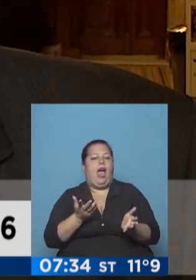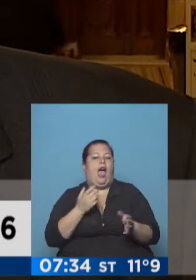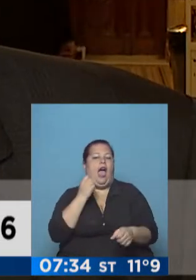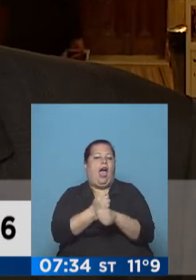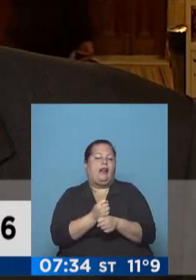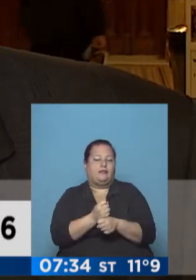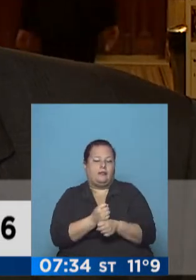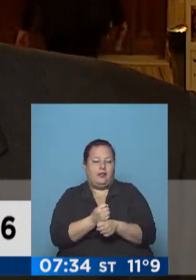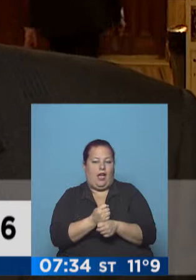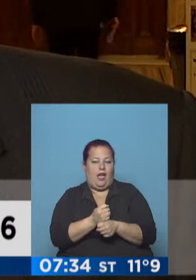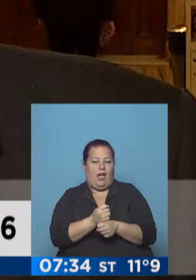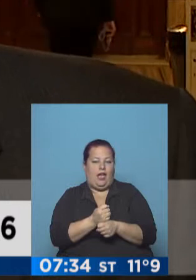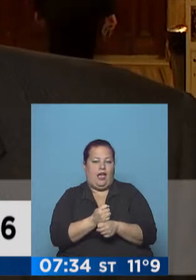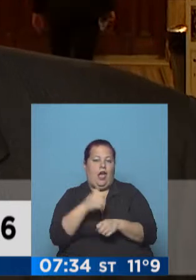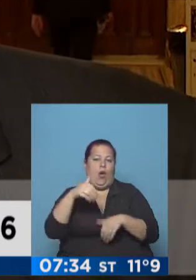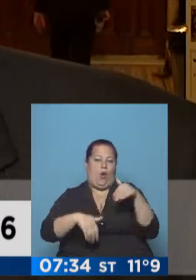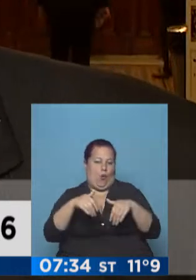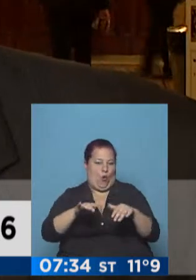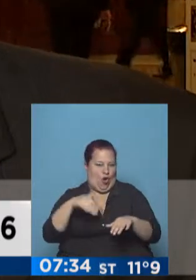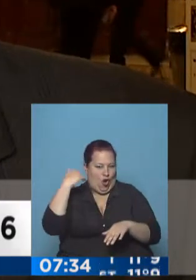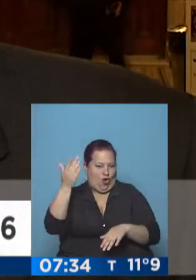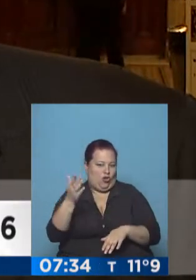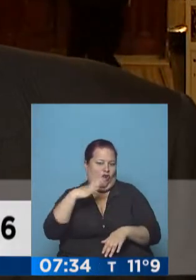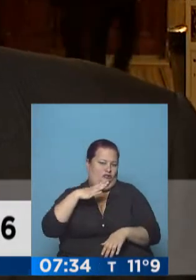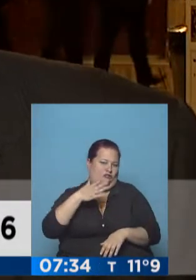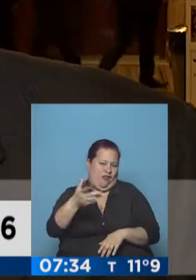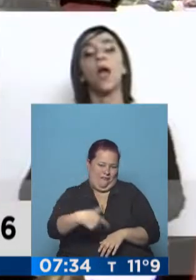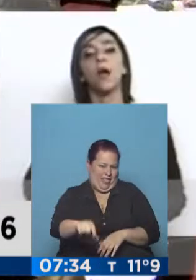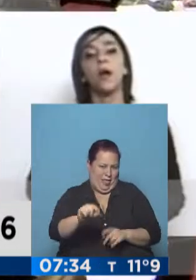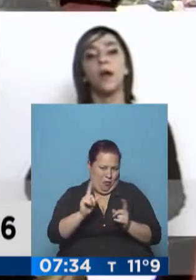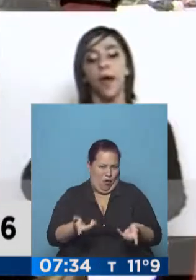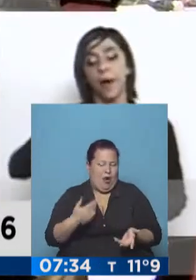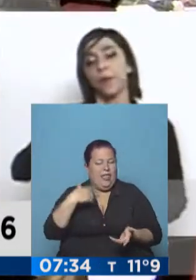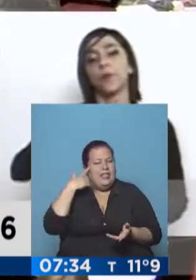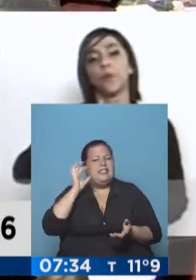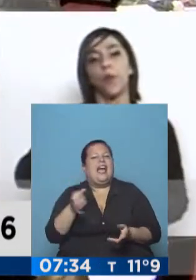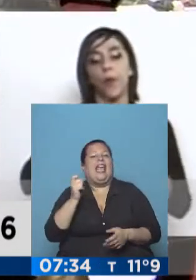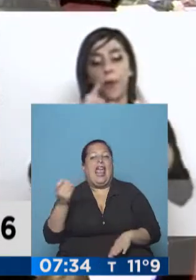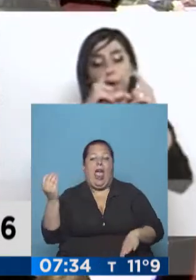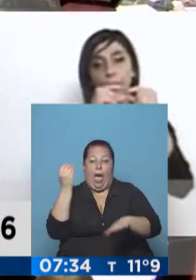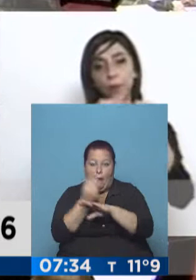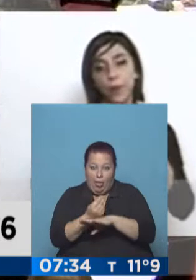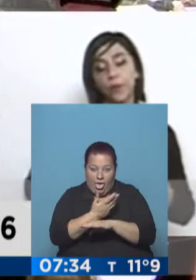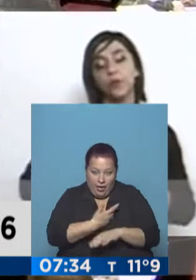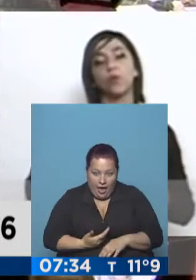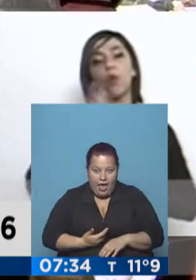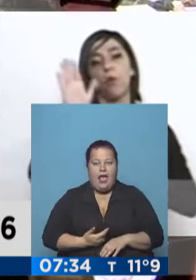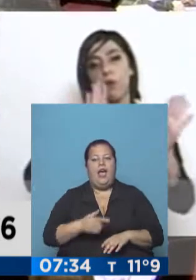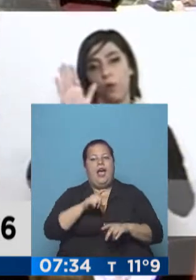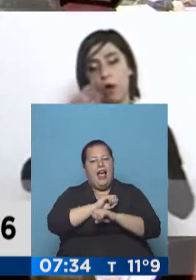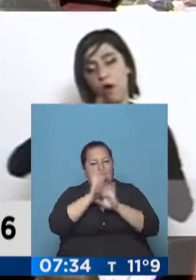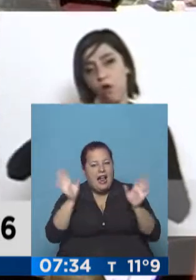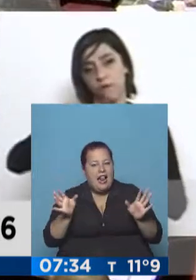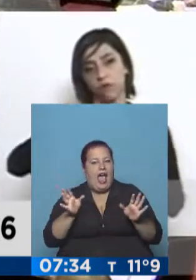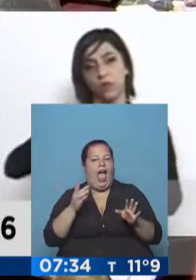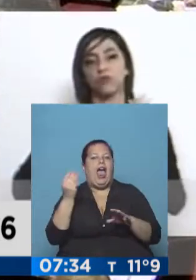a que hubiera elecciones, no falta tanto, supiéramos quién es el candidato a presidente, estuviera claro